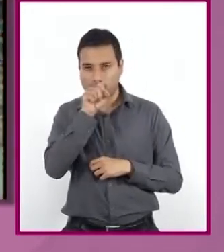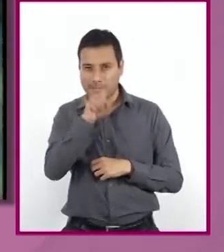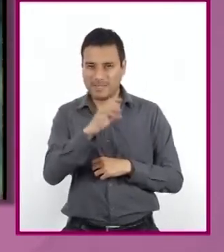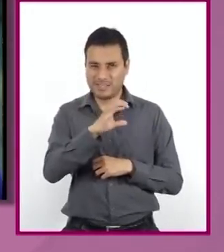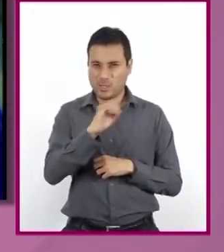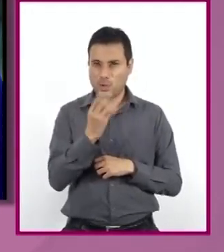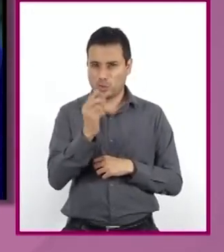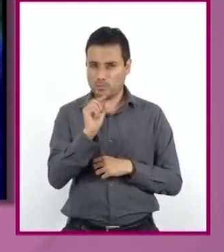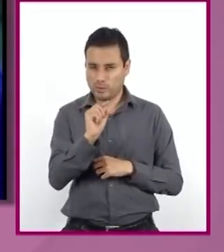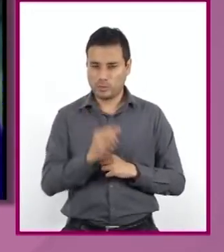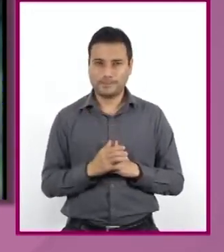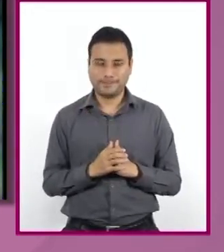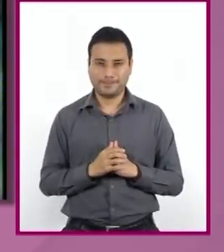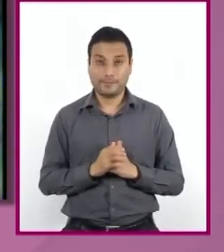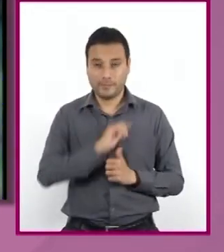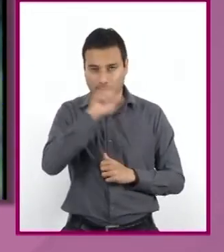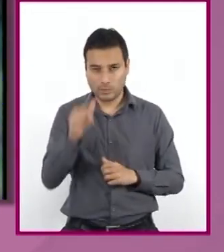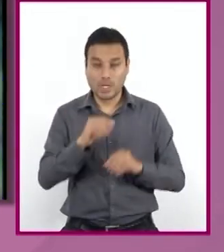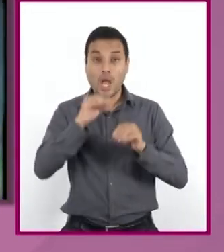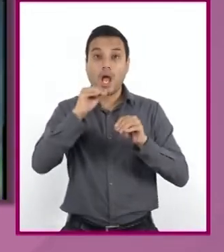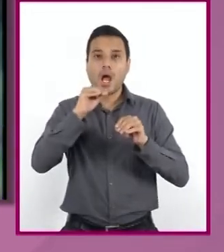carbono. Y al exhalar,